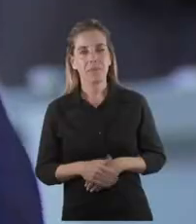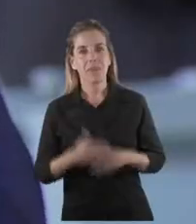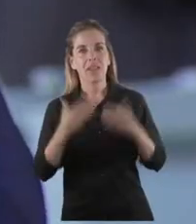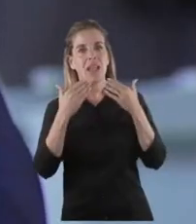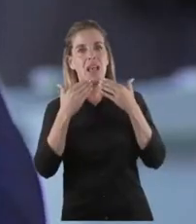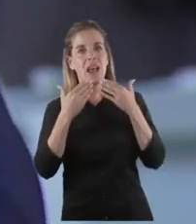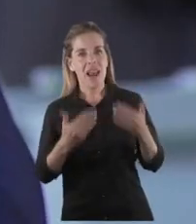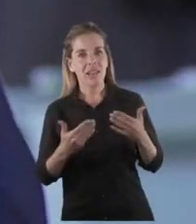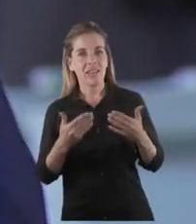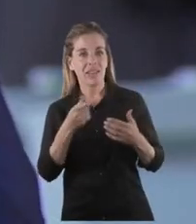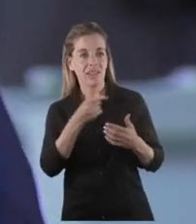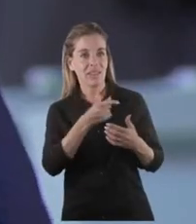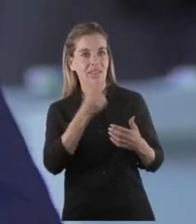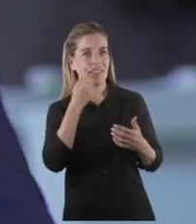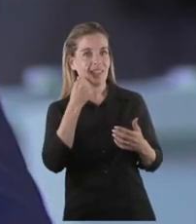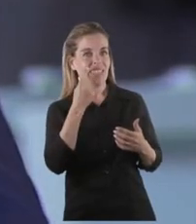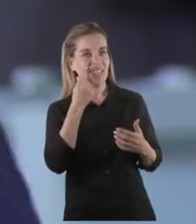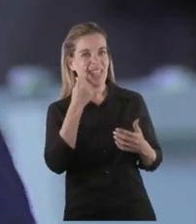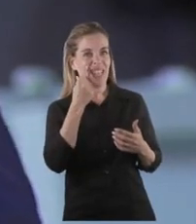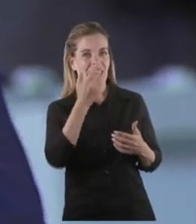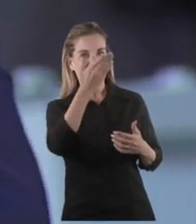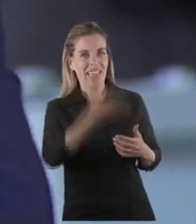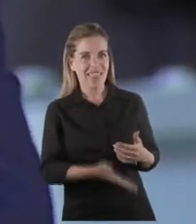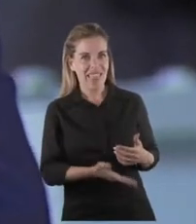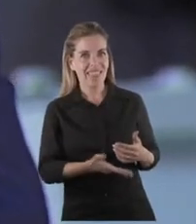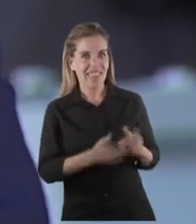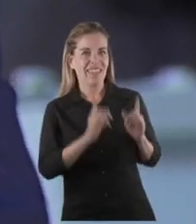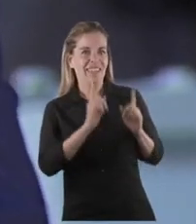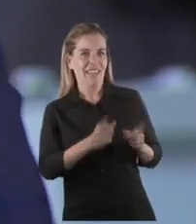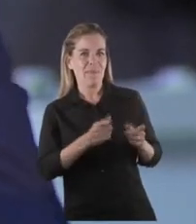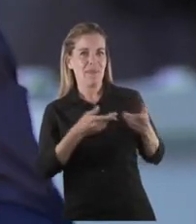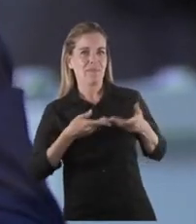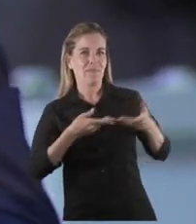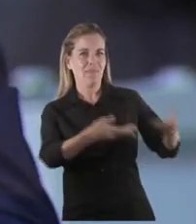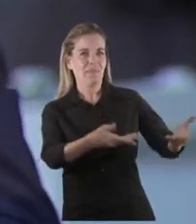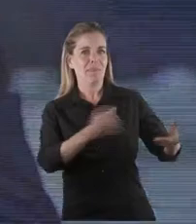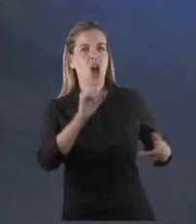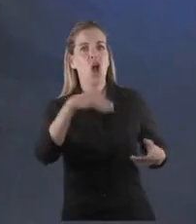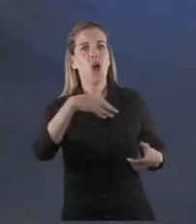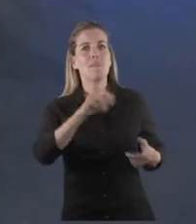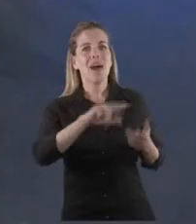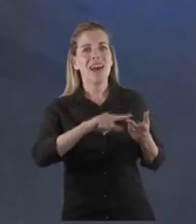Gracias, Intendente, por recibirme también aquí en La Parija, querido Omar.